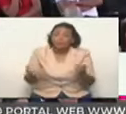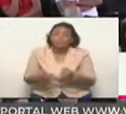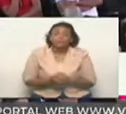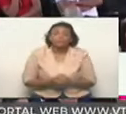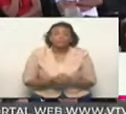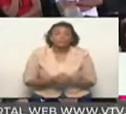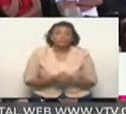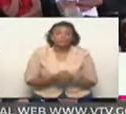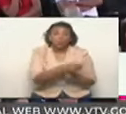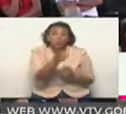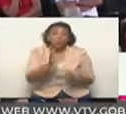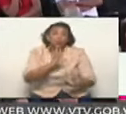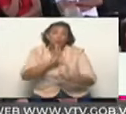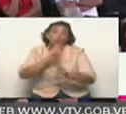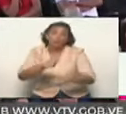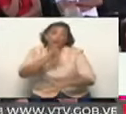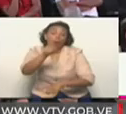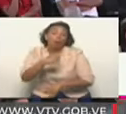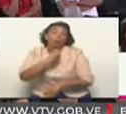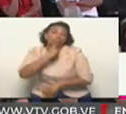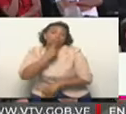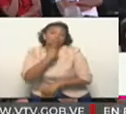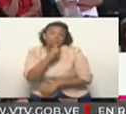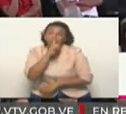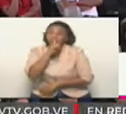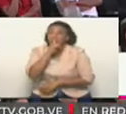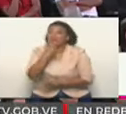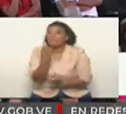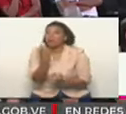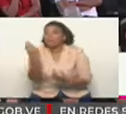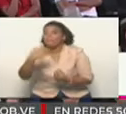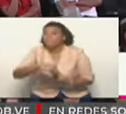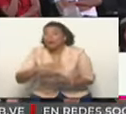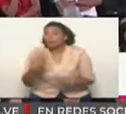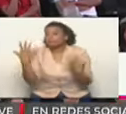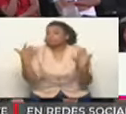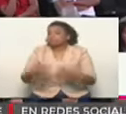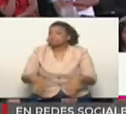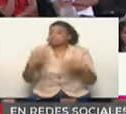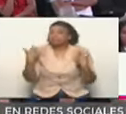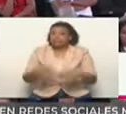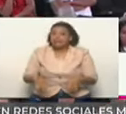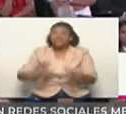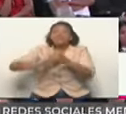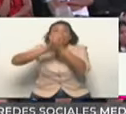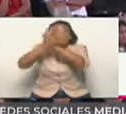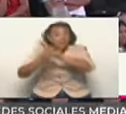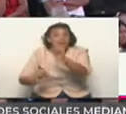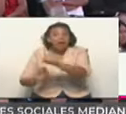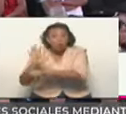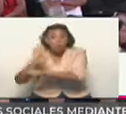No sé si contar esa parte también. No, pero por favor. ¿Ah? Gracias, hermano. Termina la cumbre.